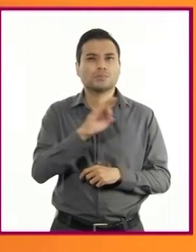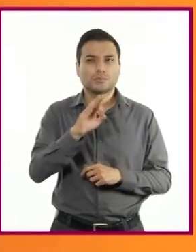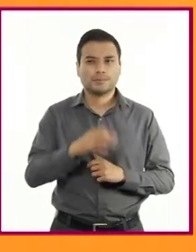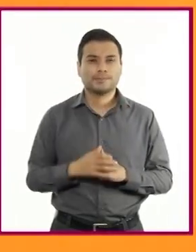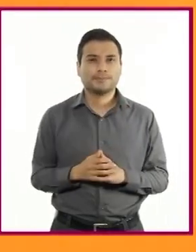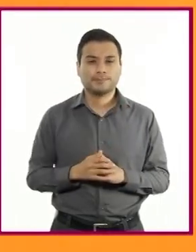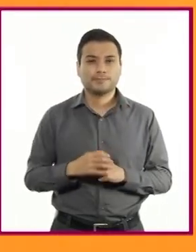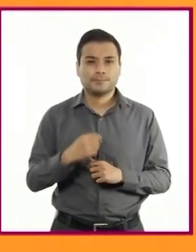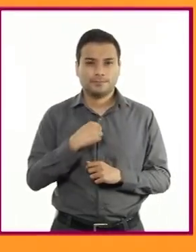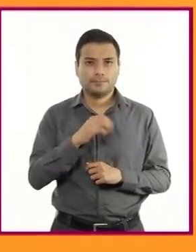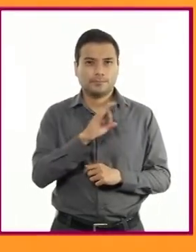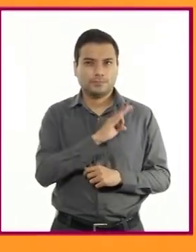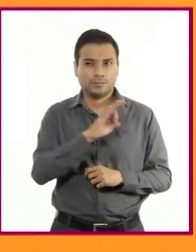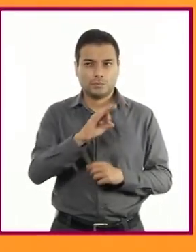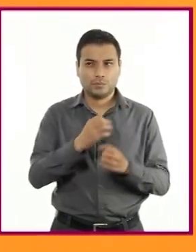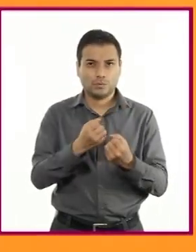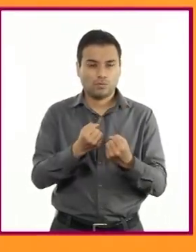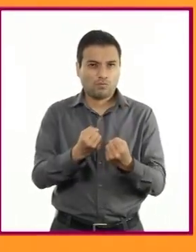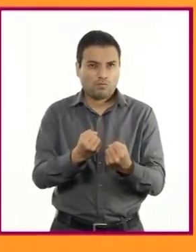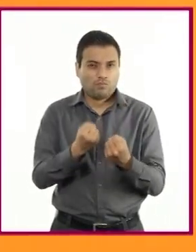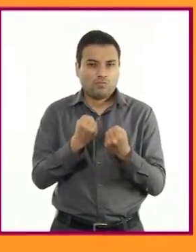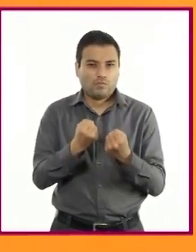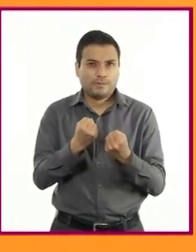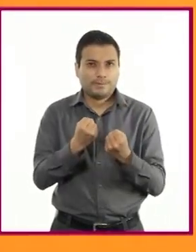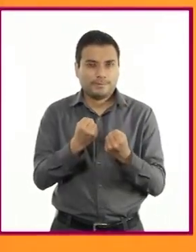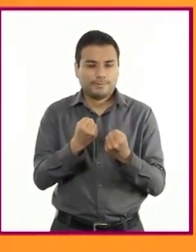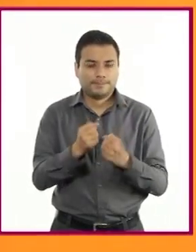la fuerza